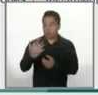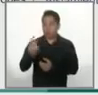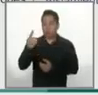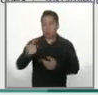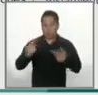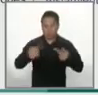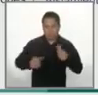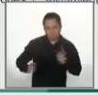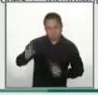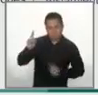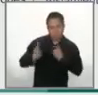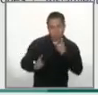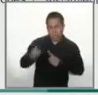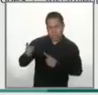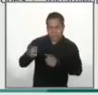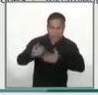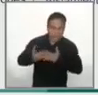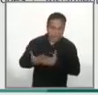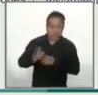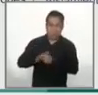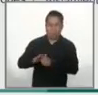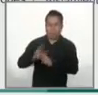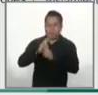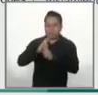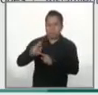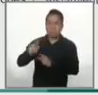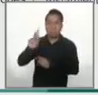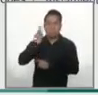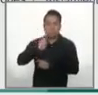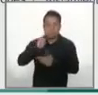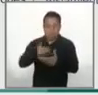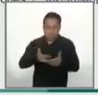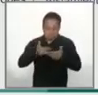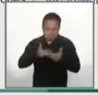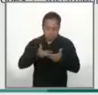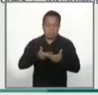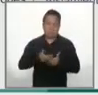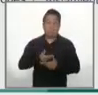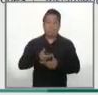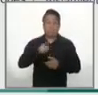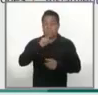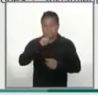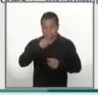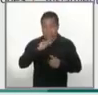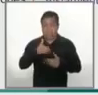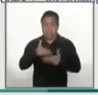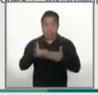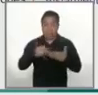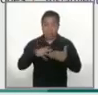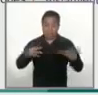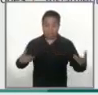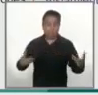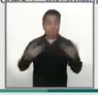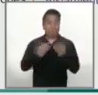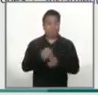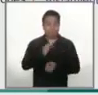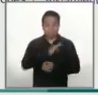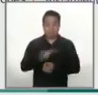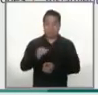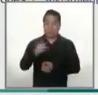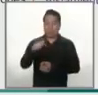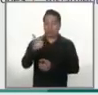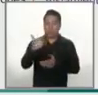851 sospechosos en espera de confirmación diagnóstica y acumulamos un total de